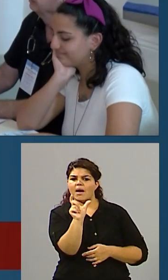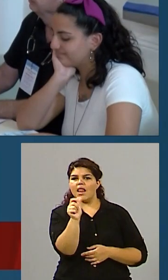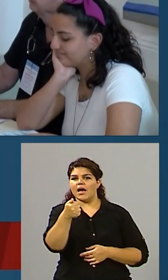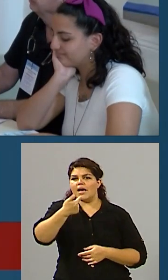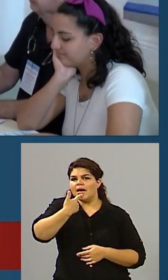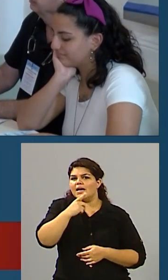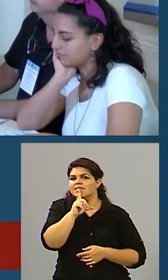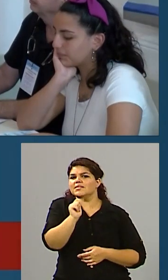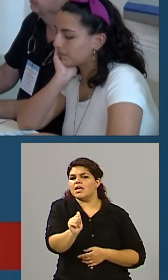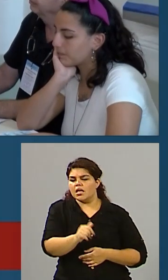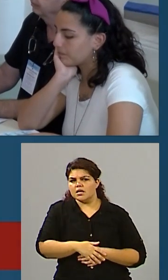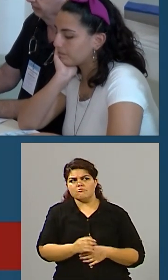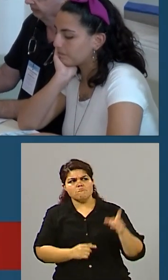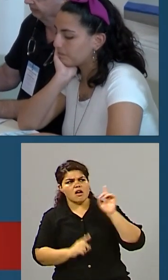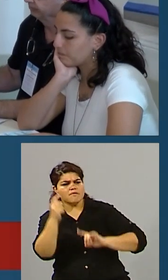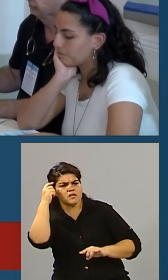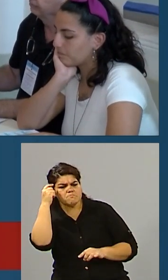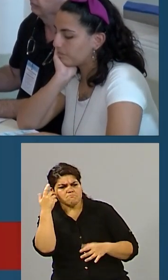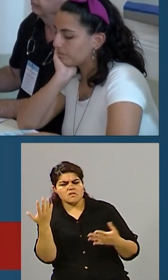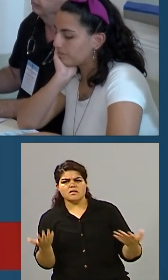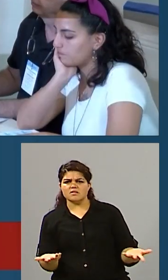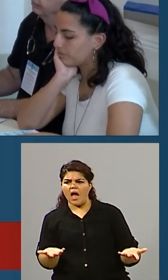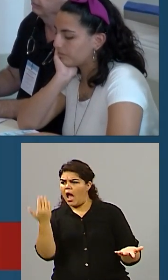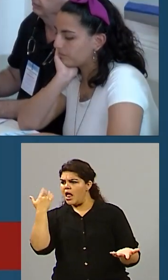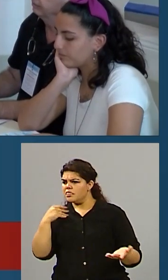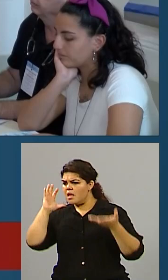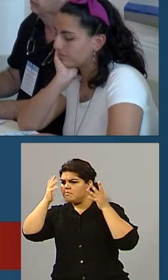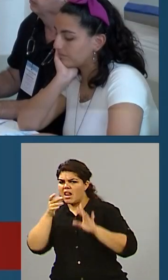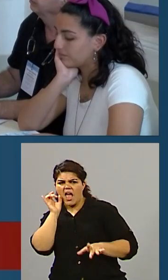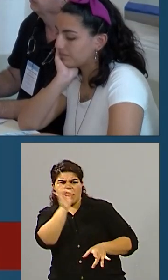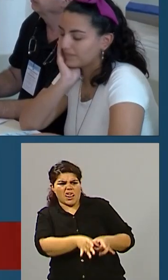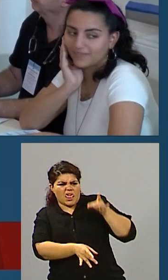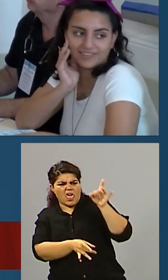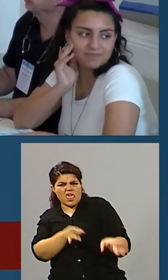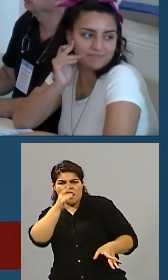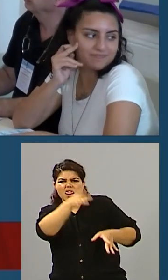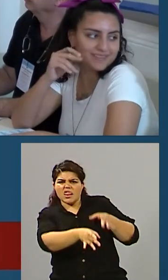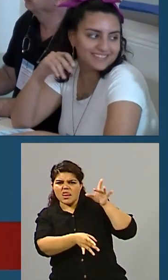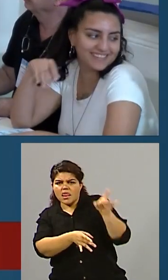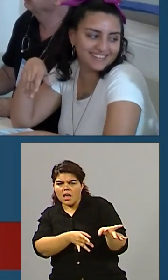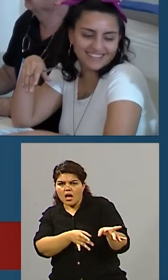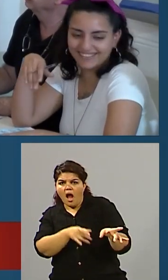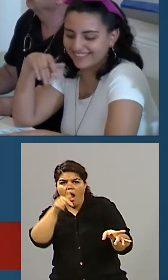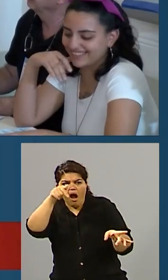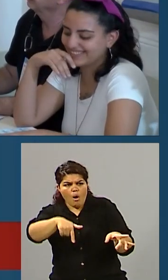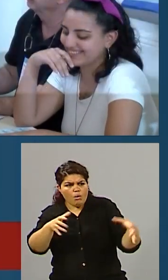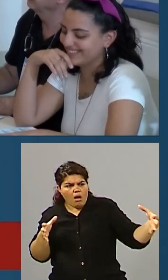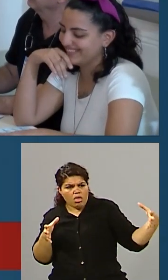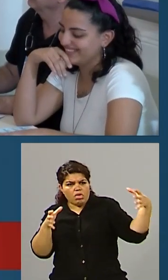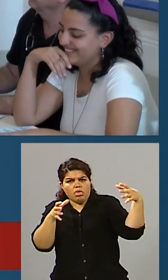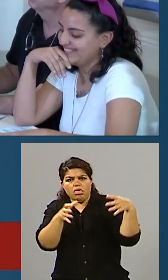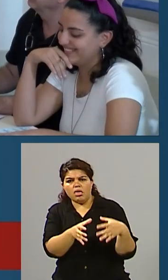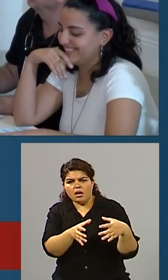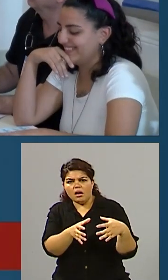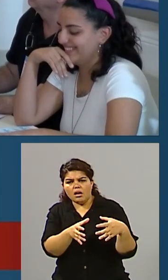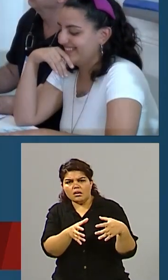sumar gente que uno entendía podía ser esa casta que criticaba. Y hoy en día, cuando ya es el presidente electo,